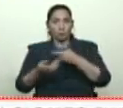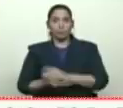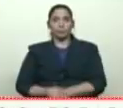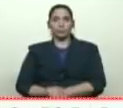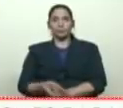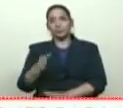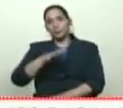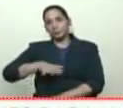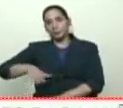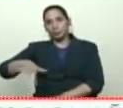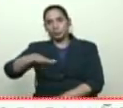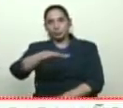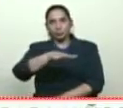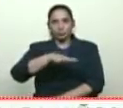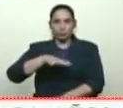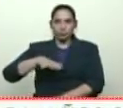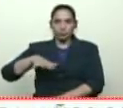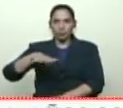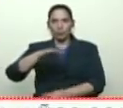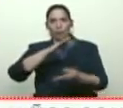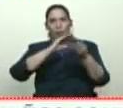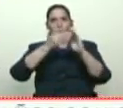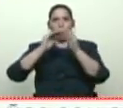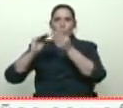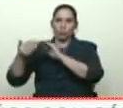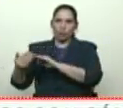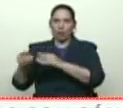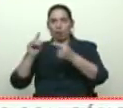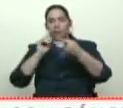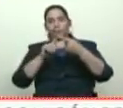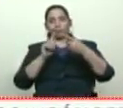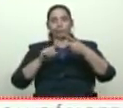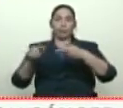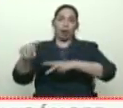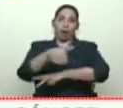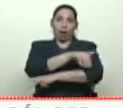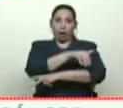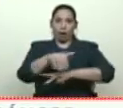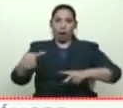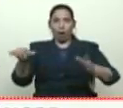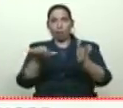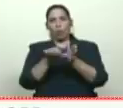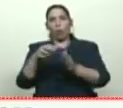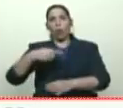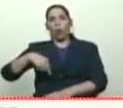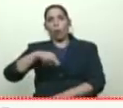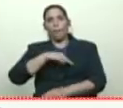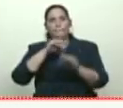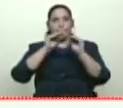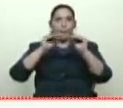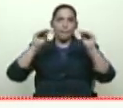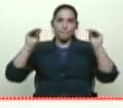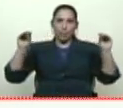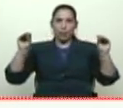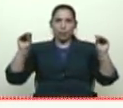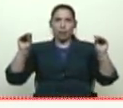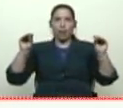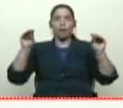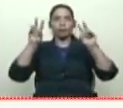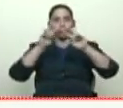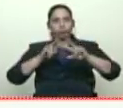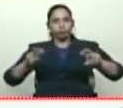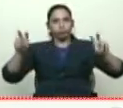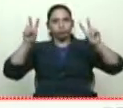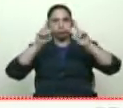nivel de las comunidades, a nivel de las calles, donde nosotros llamamos a